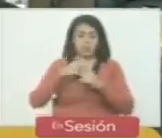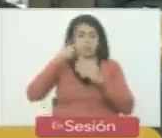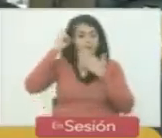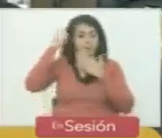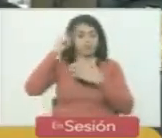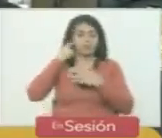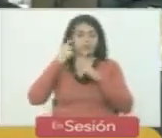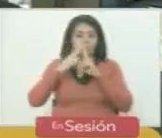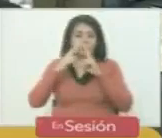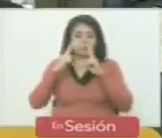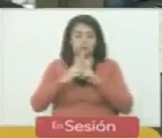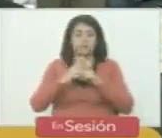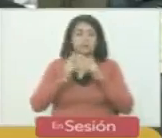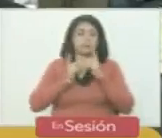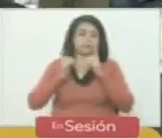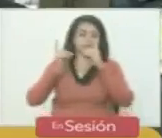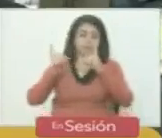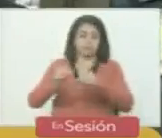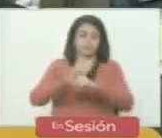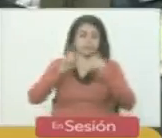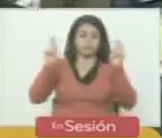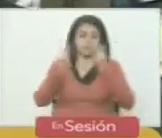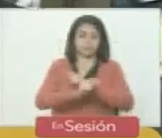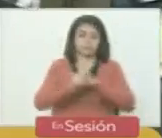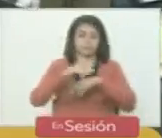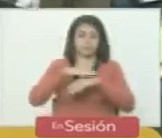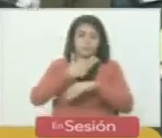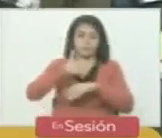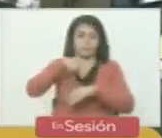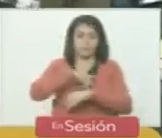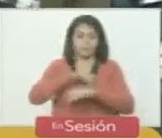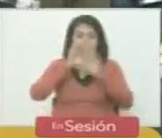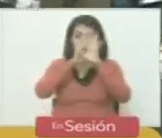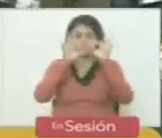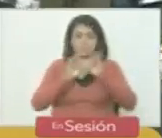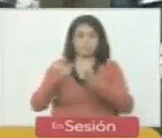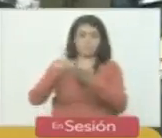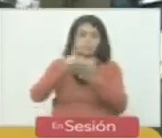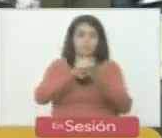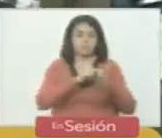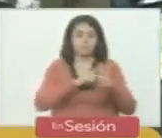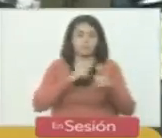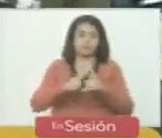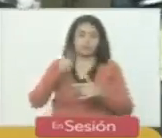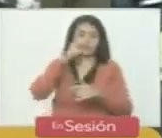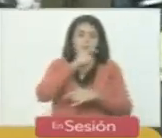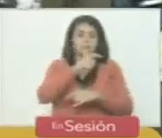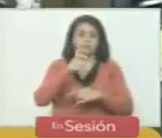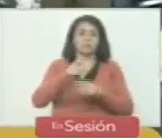Se reconocen las disposiciones transitorias, nuestra forma de participar en